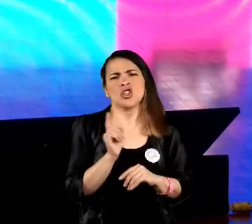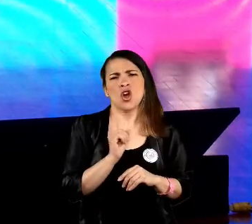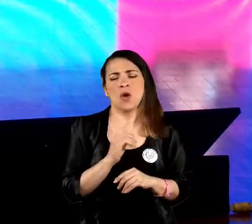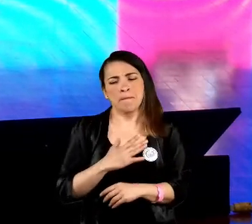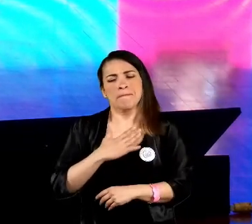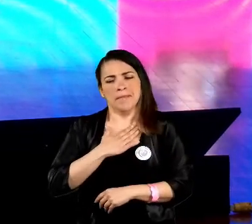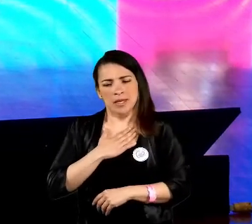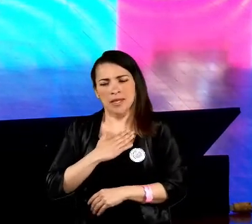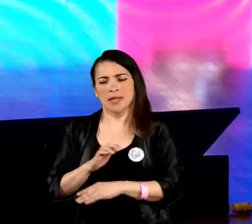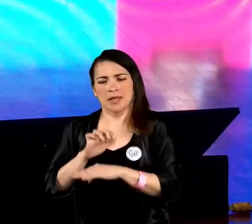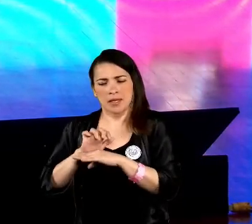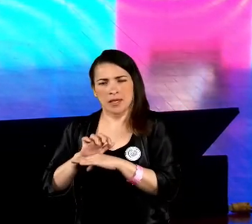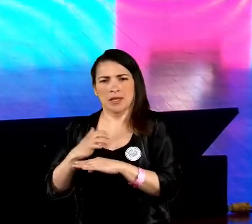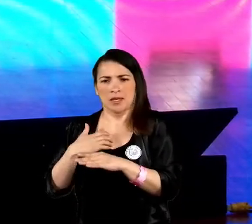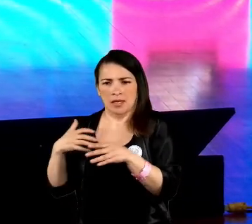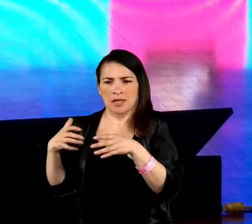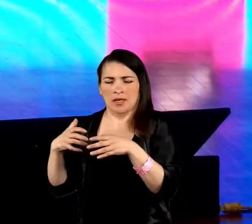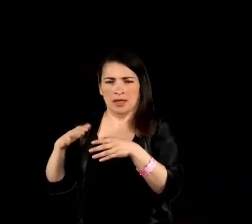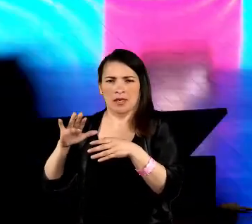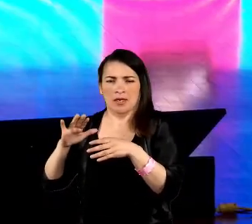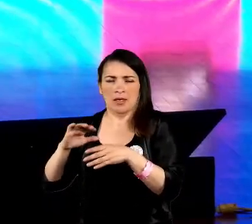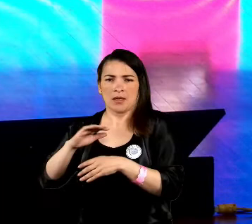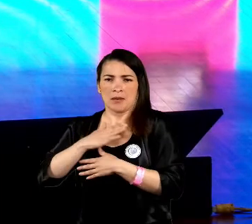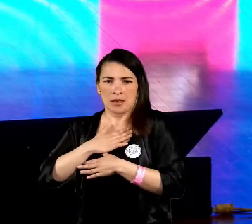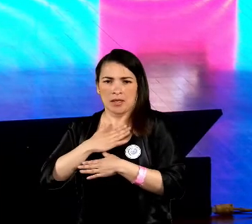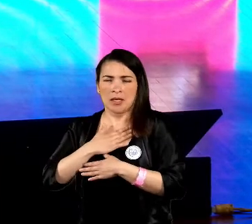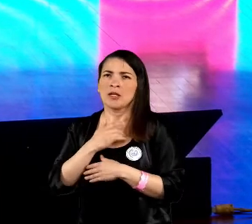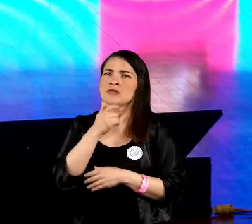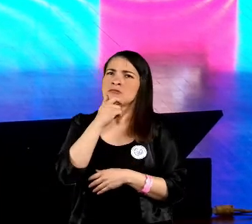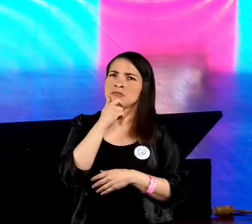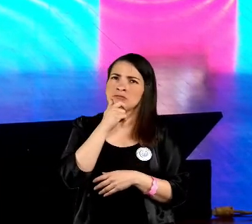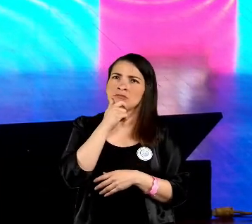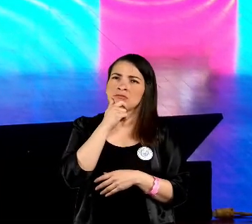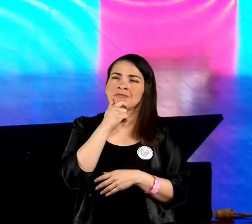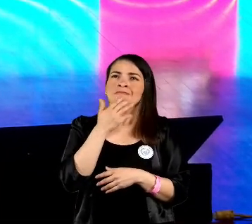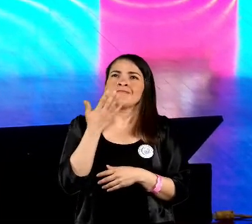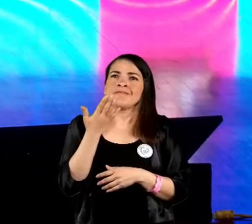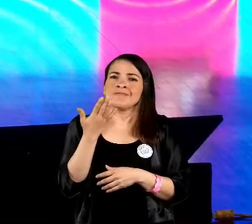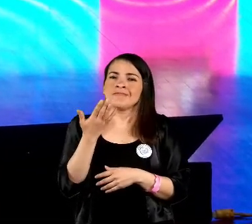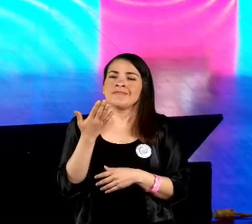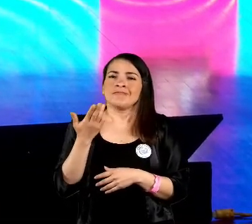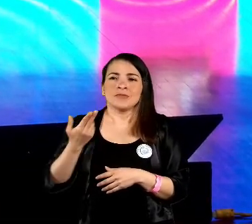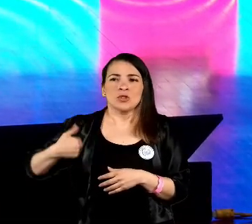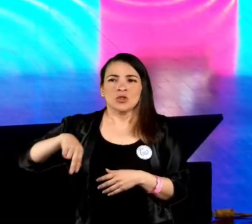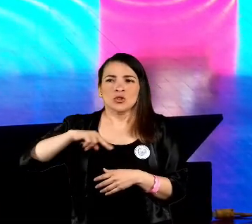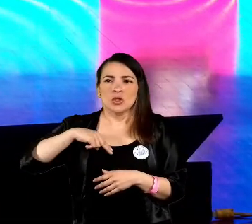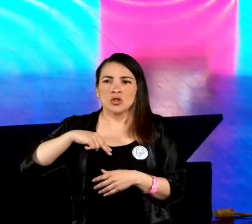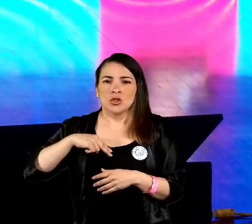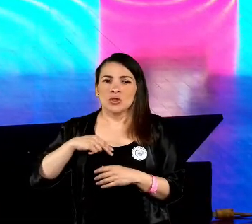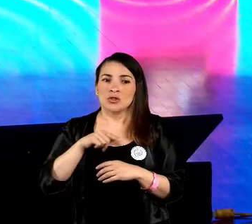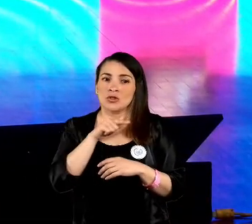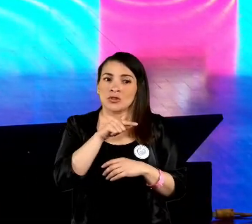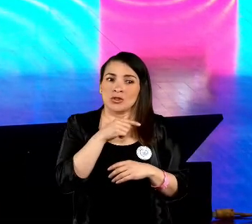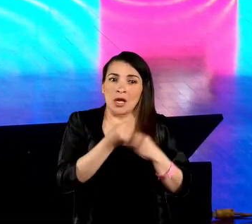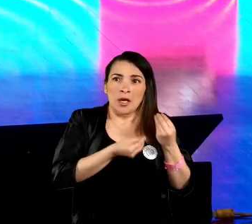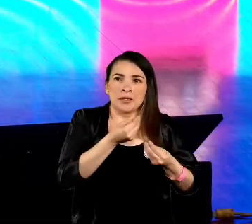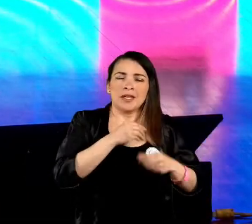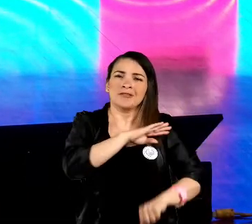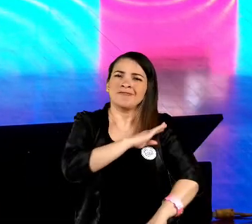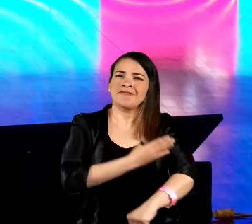estudios nosotros nos vimos nuestra fortalezas en ese modelo de negocio